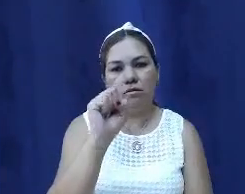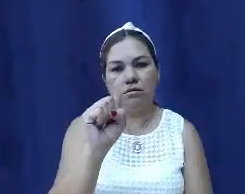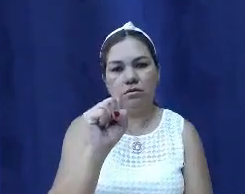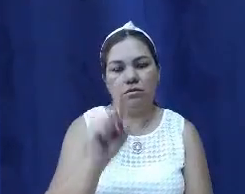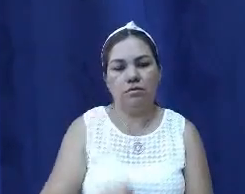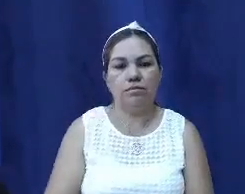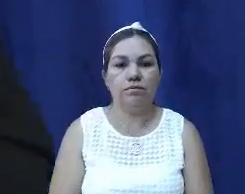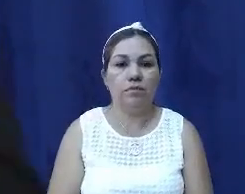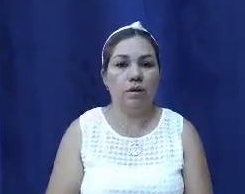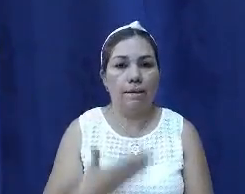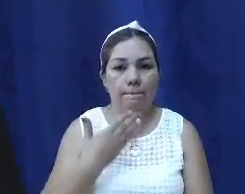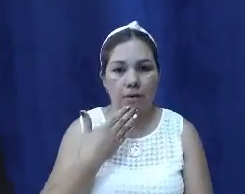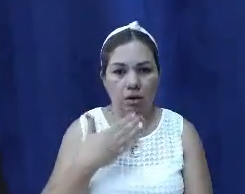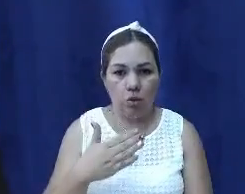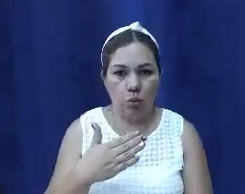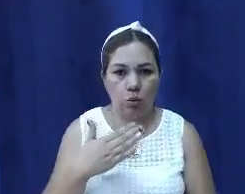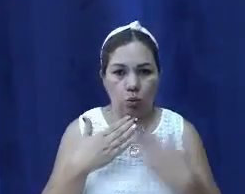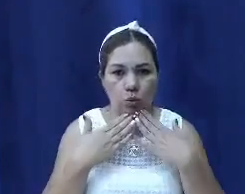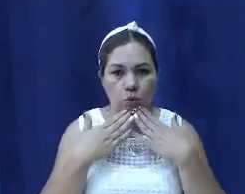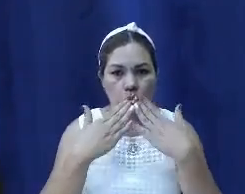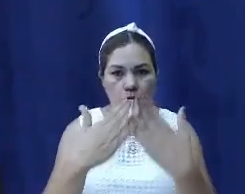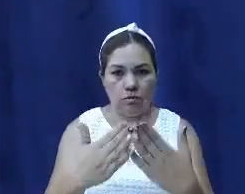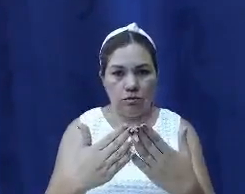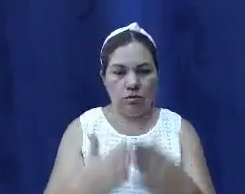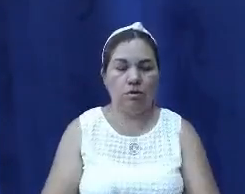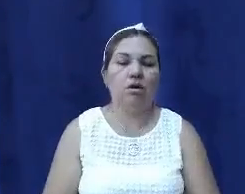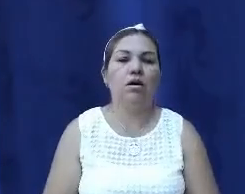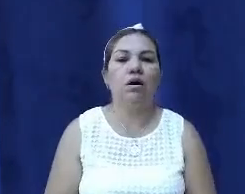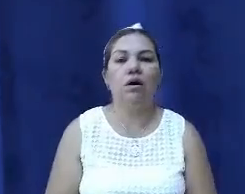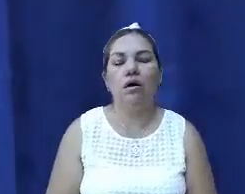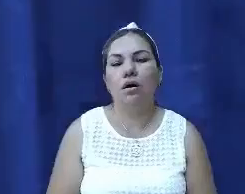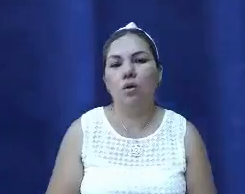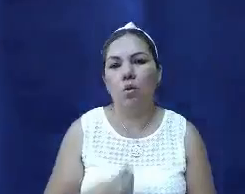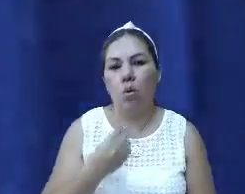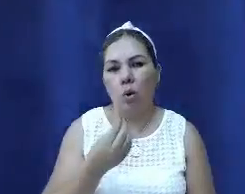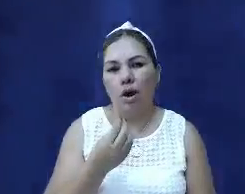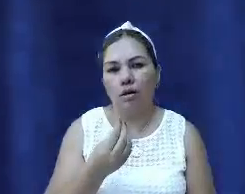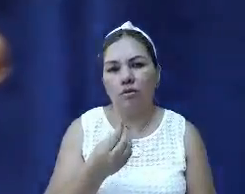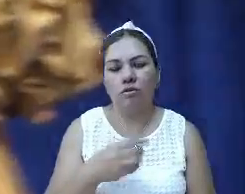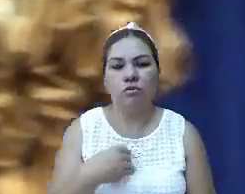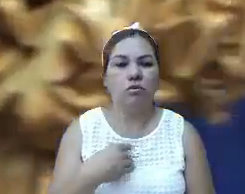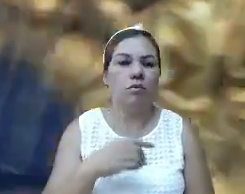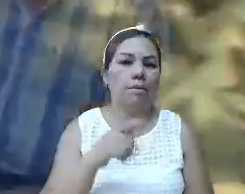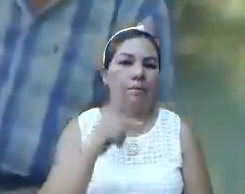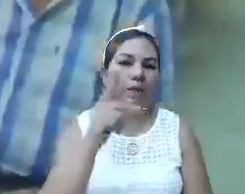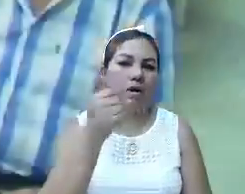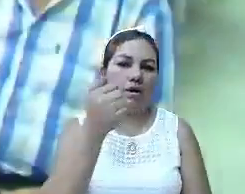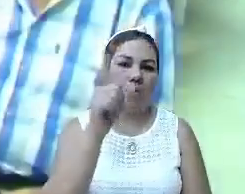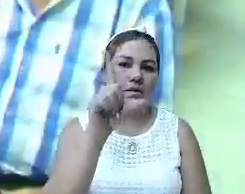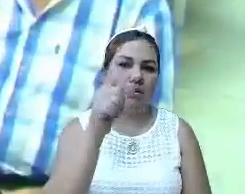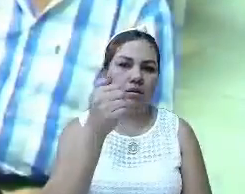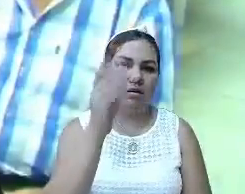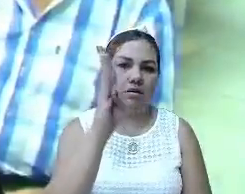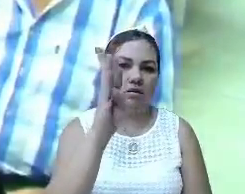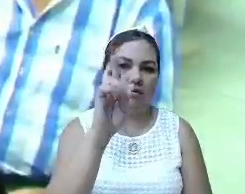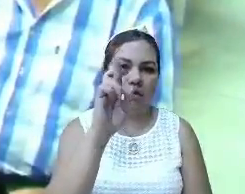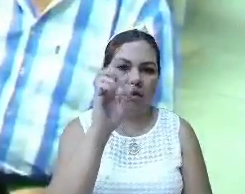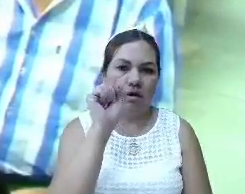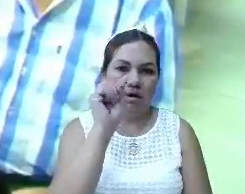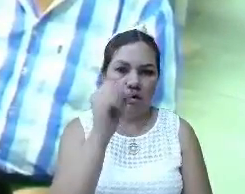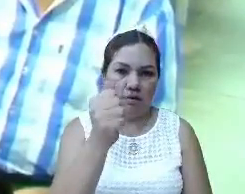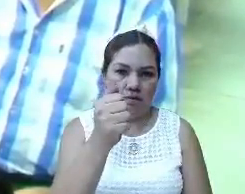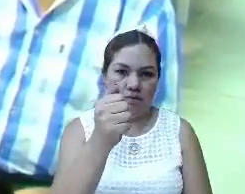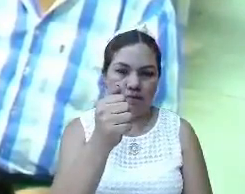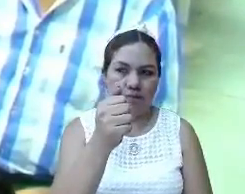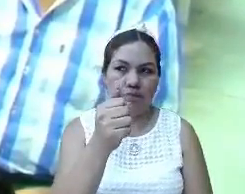Yo hago una pregunta: ¿a cuántos le he soltado una palabra de profecía y se cumplió? La gran mayoría. ¿Cuántos